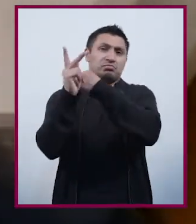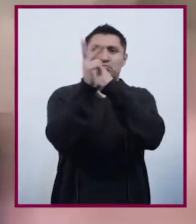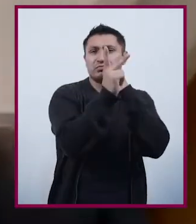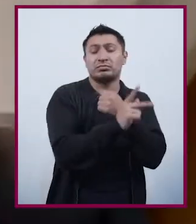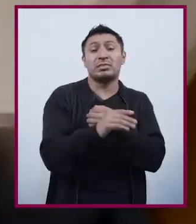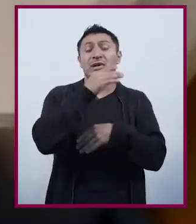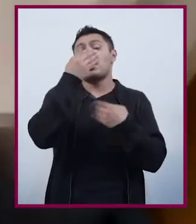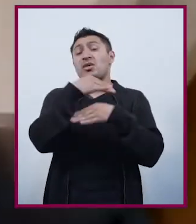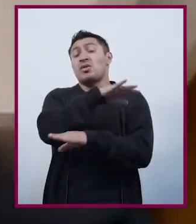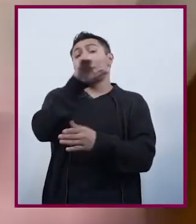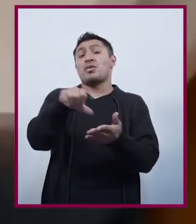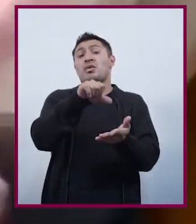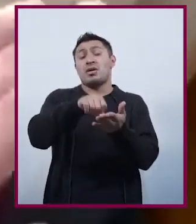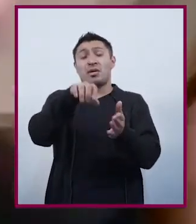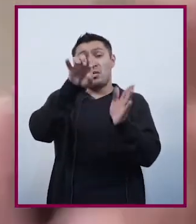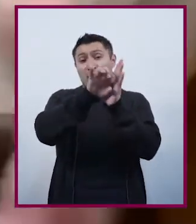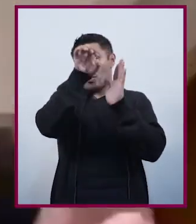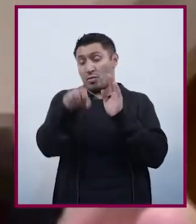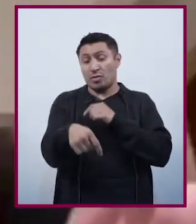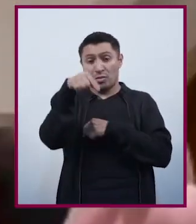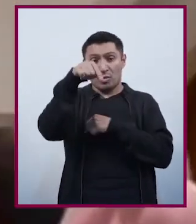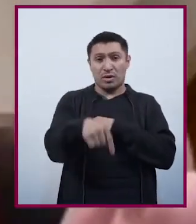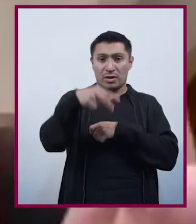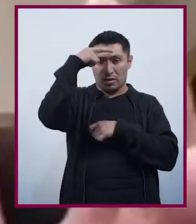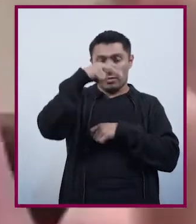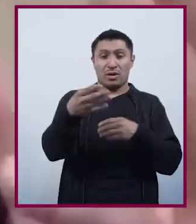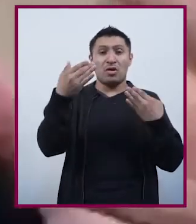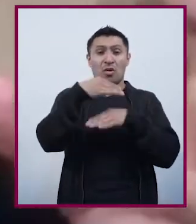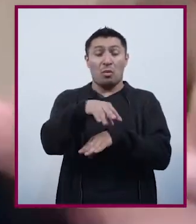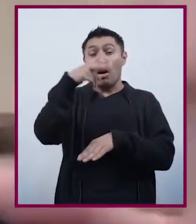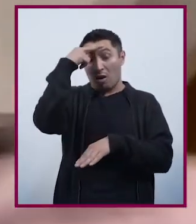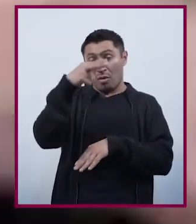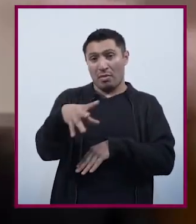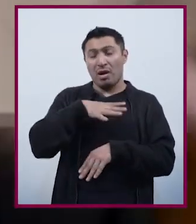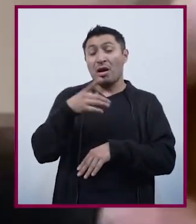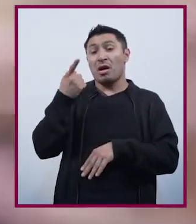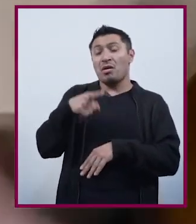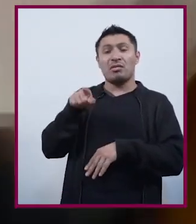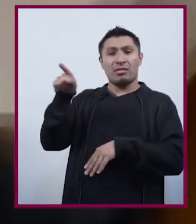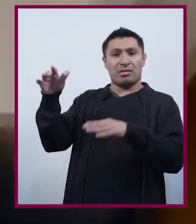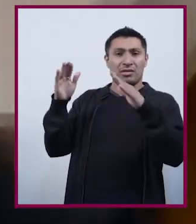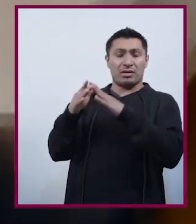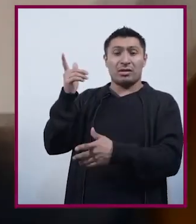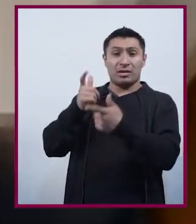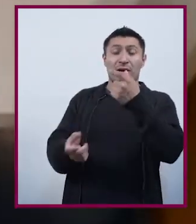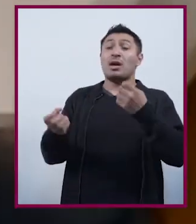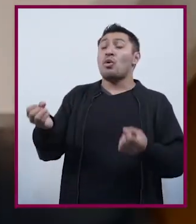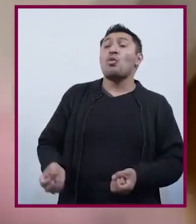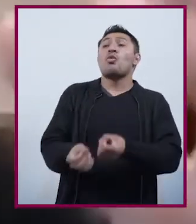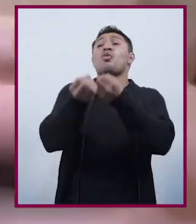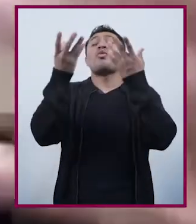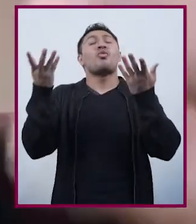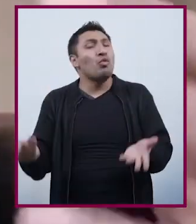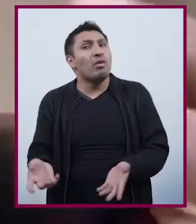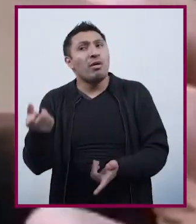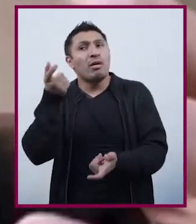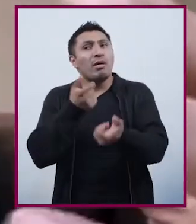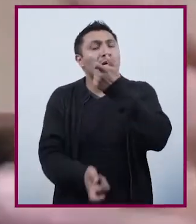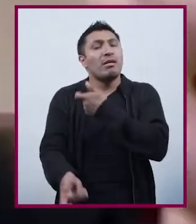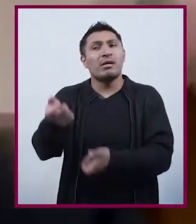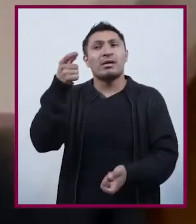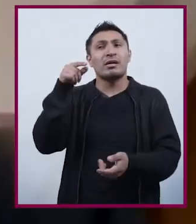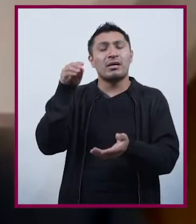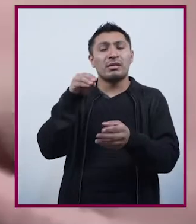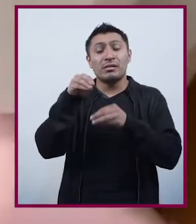el Banco Central, en este caso el Banco de México, le ordena a la Casa de Moneda cuántas